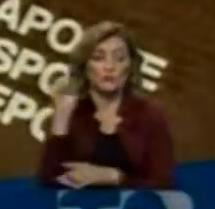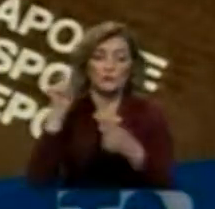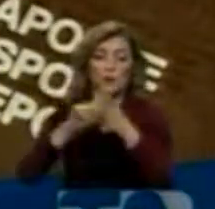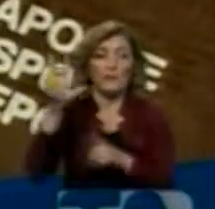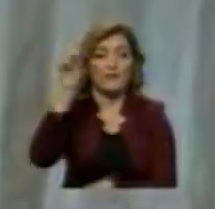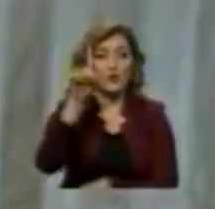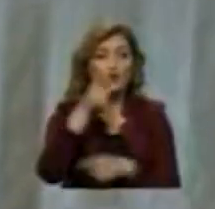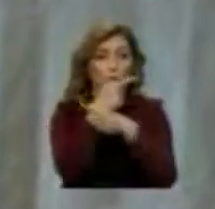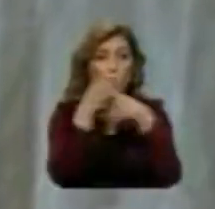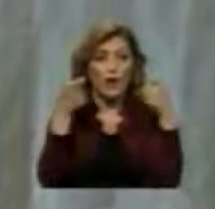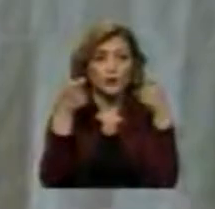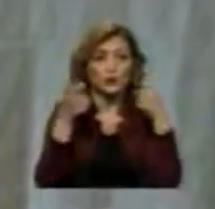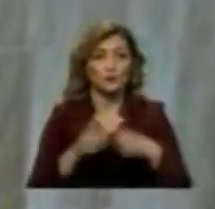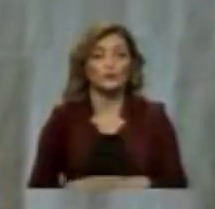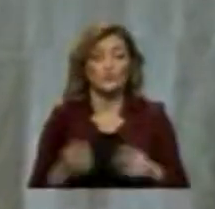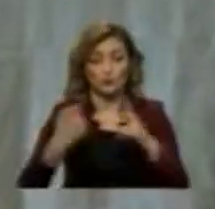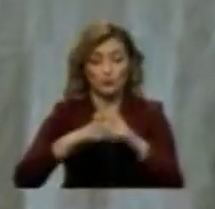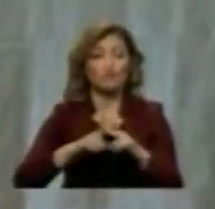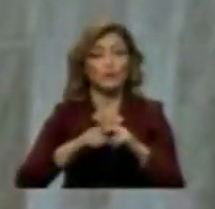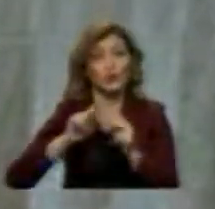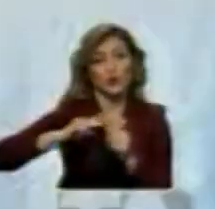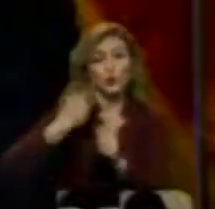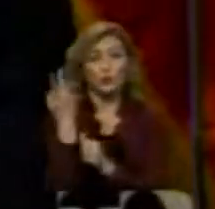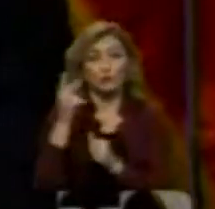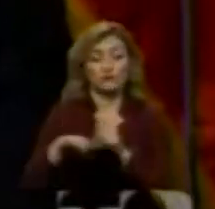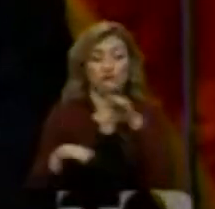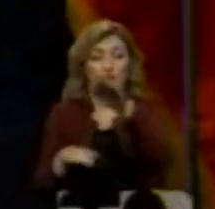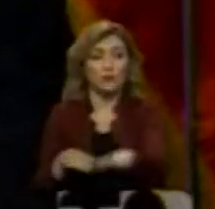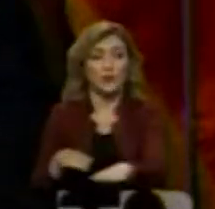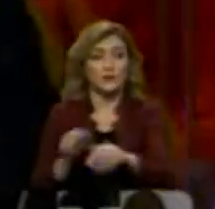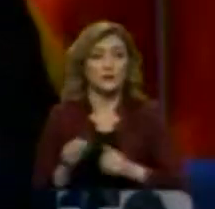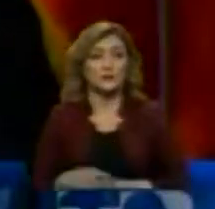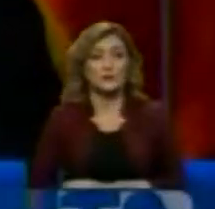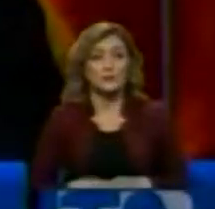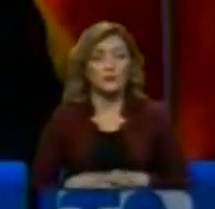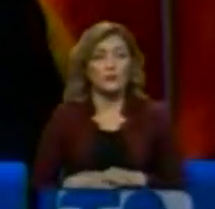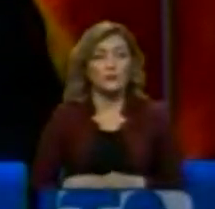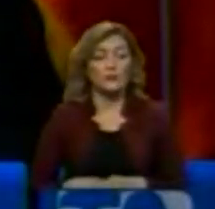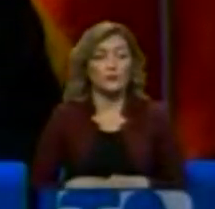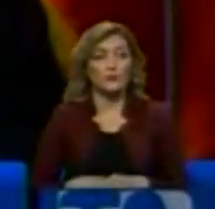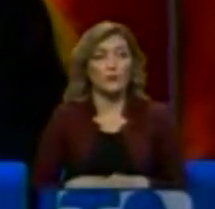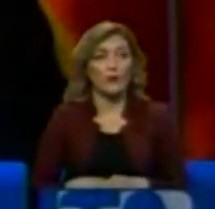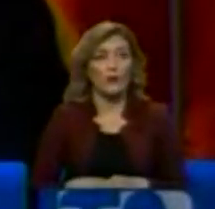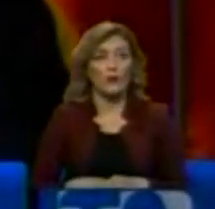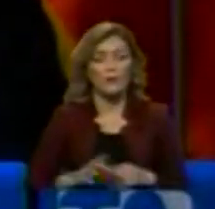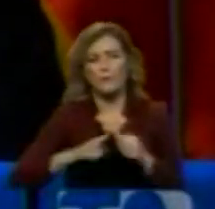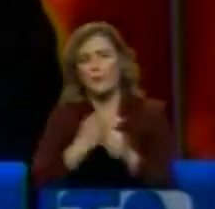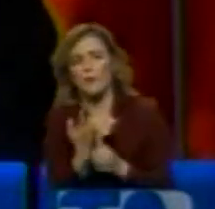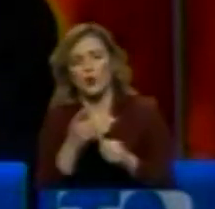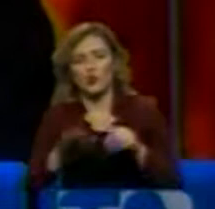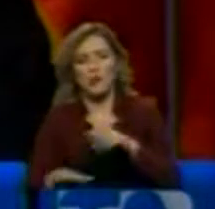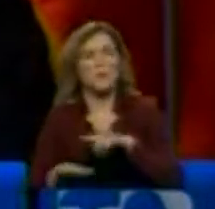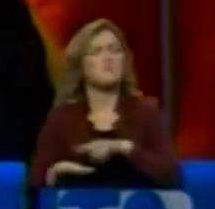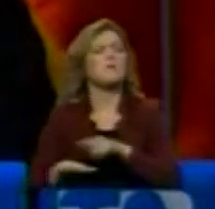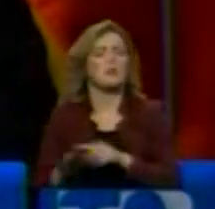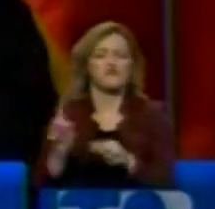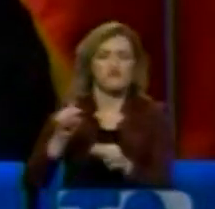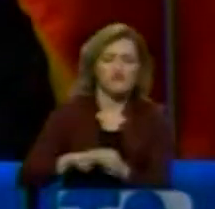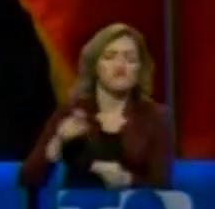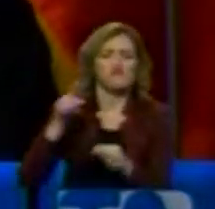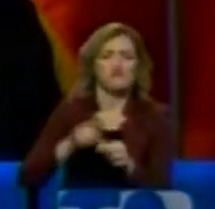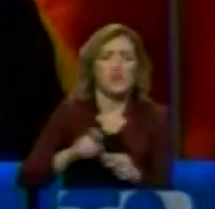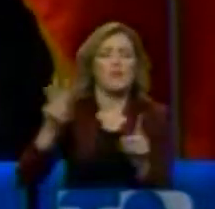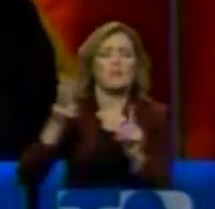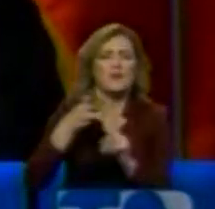de marzo. Así da inicio a la segunda etapa. El registro migratorio ha tenido dos etapas. La primera ha sido un registro virtual